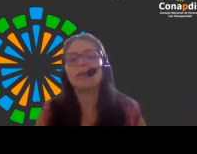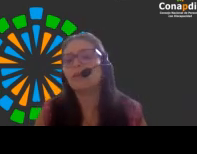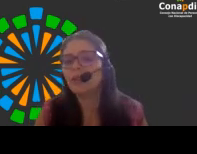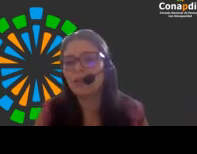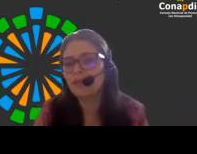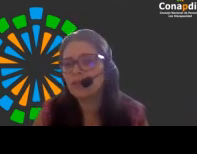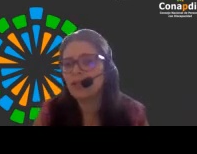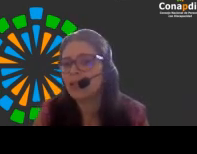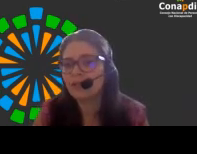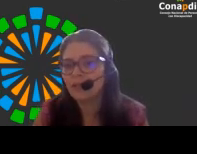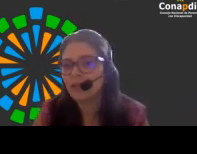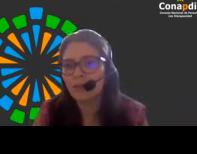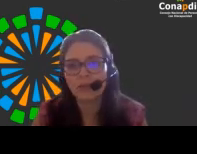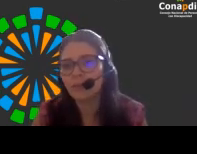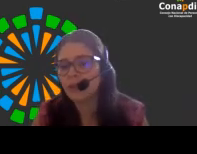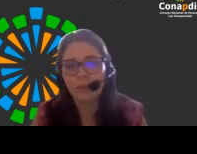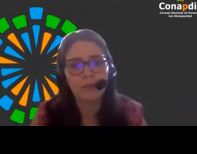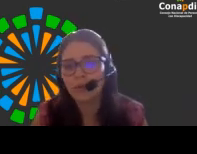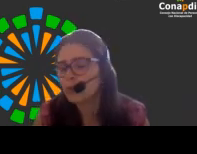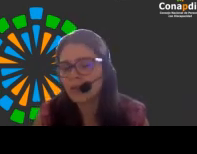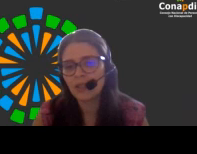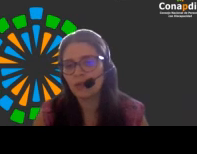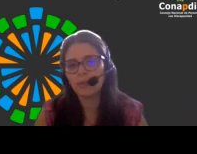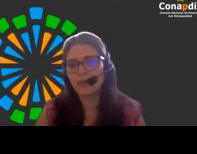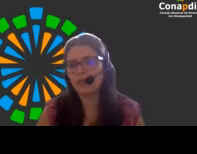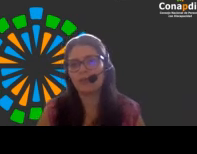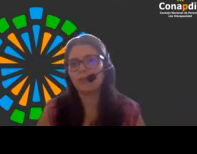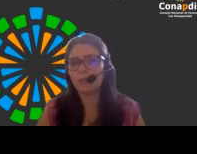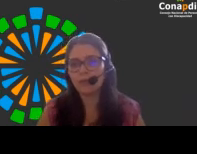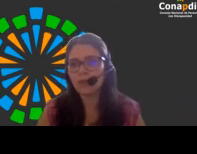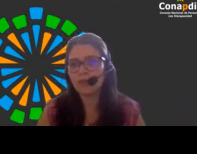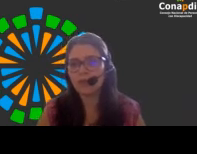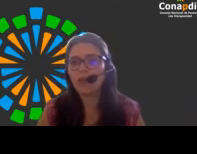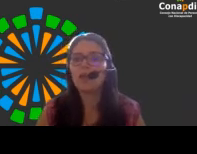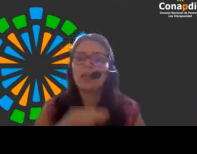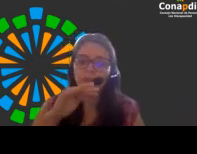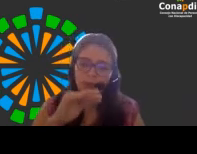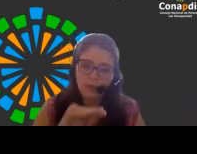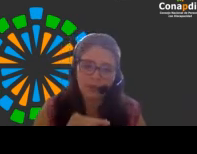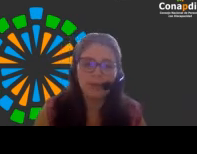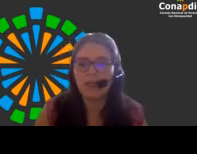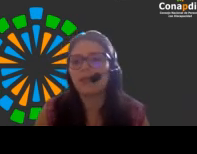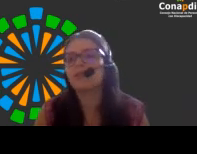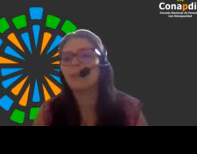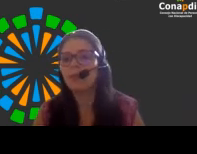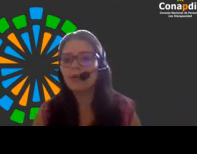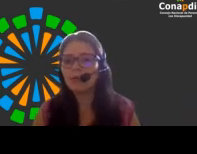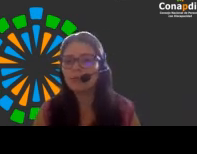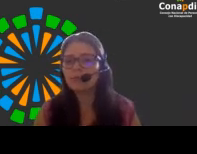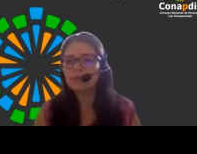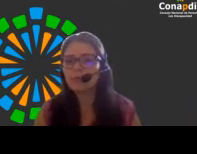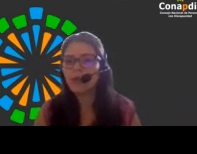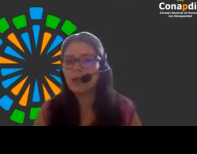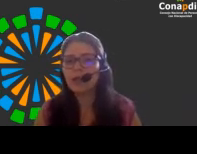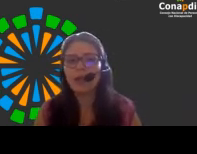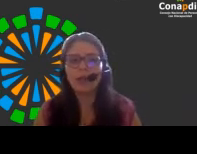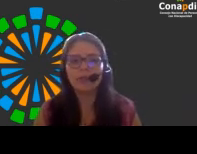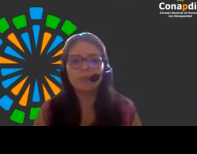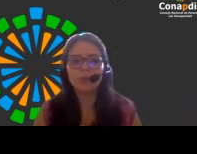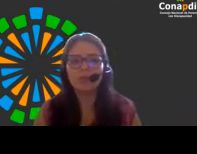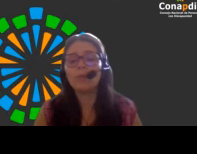pueden acceder con tanta facilidad ciertas cosas porque en el mundo no está hecho para esas personas las personas bajitas tampoco